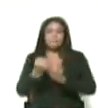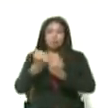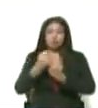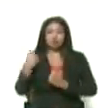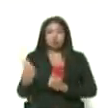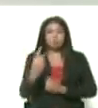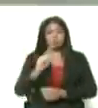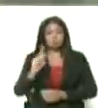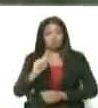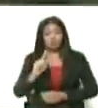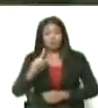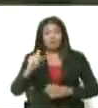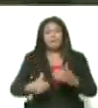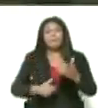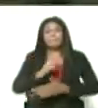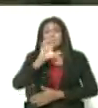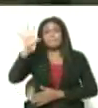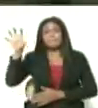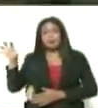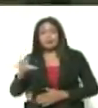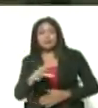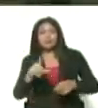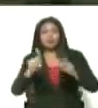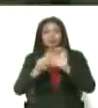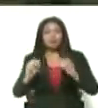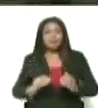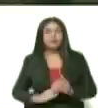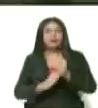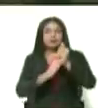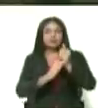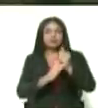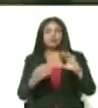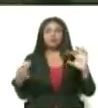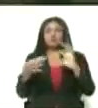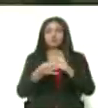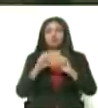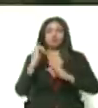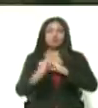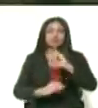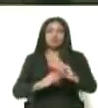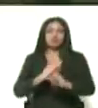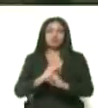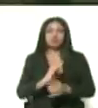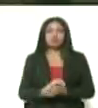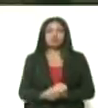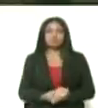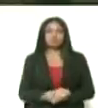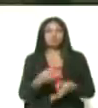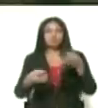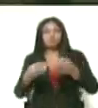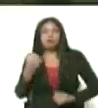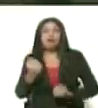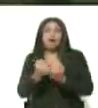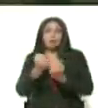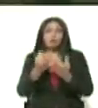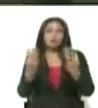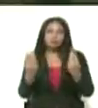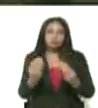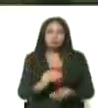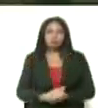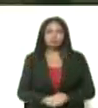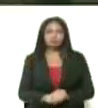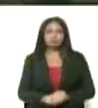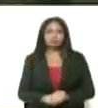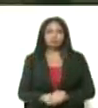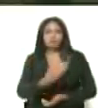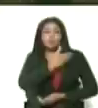que uno de las brújulas que guía sus relaciones internacionales es justamente la solidaridad. Lo que el